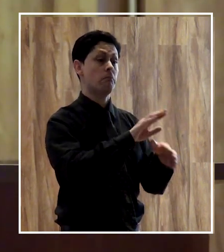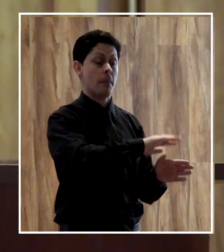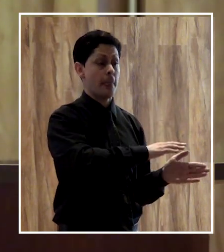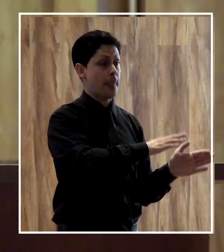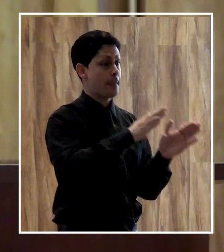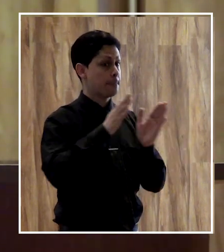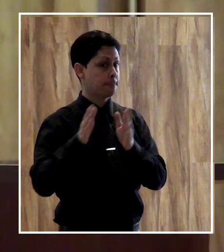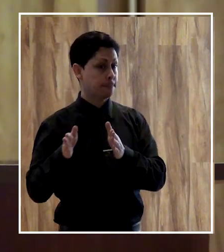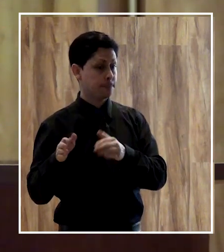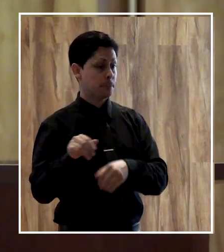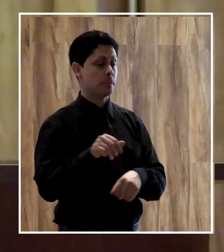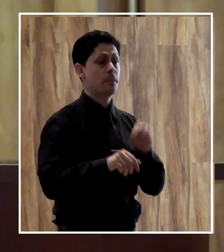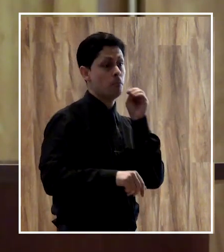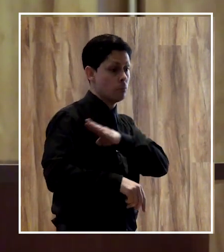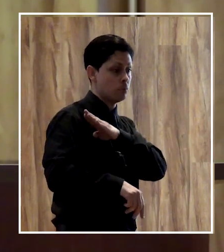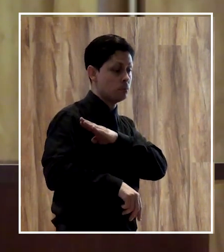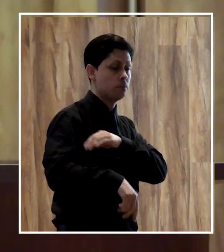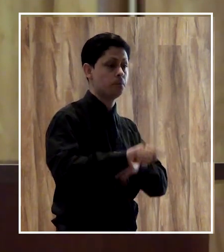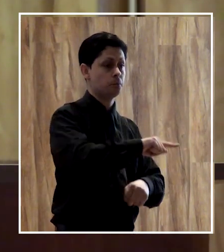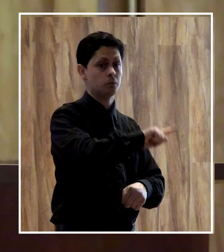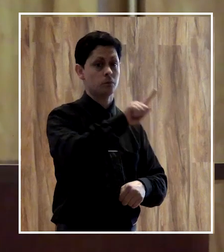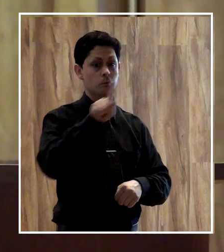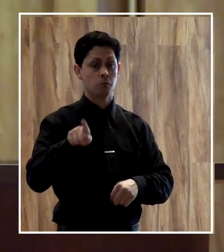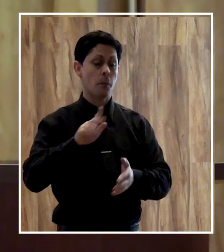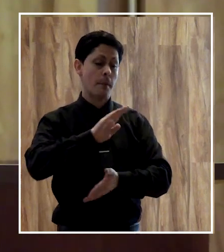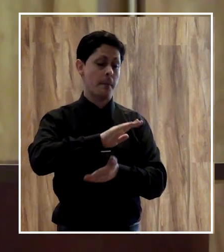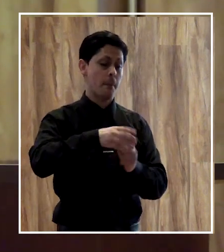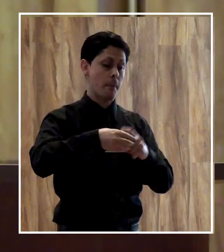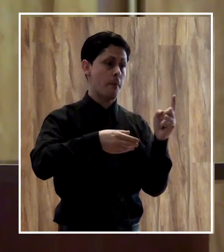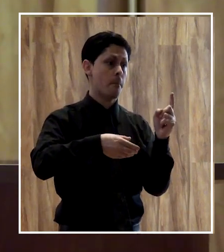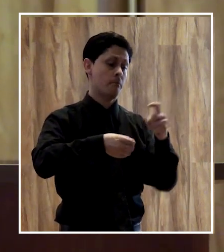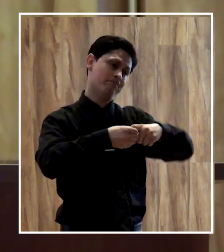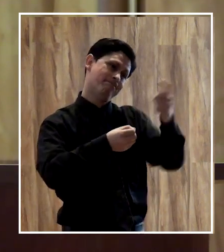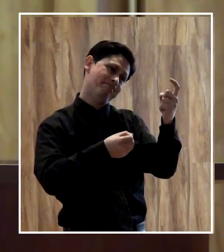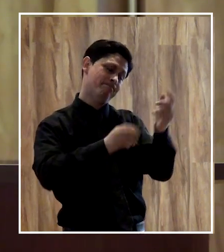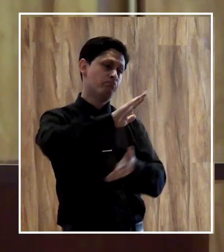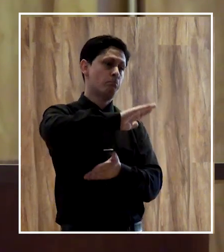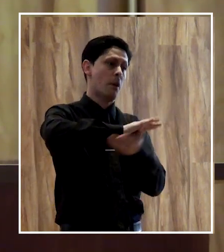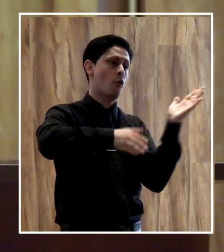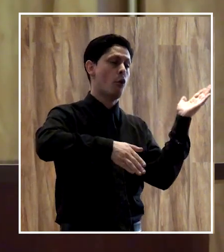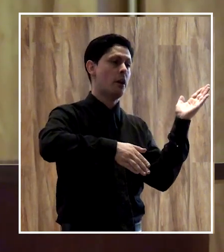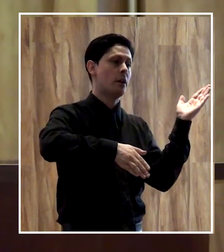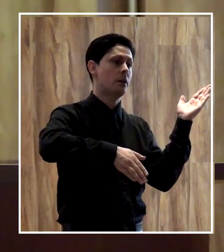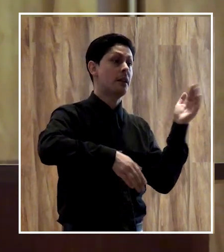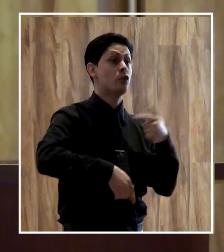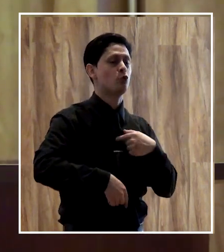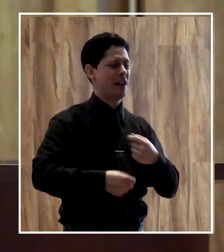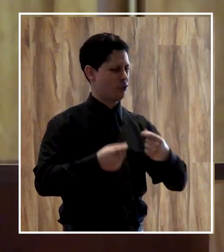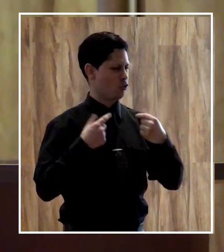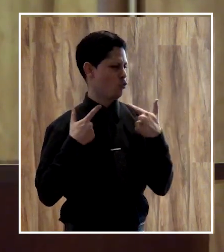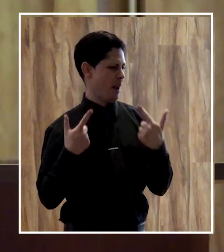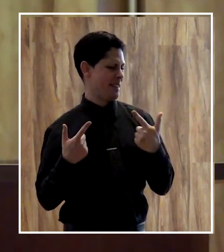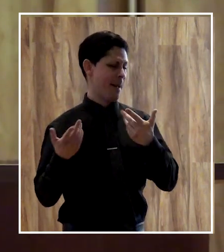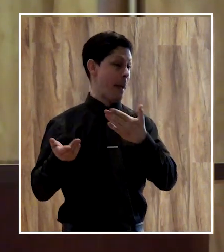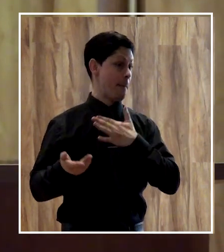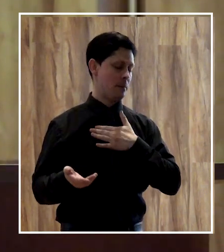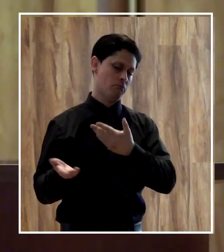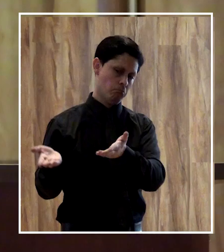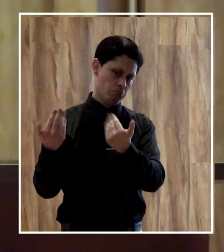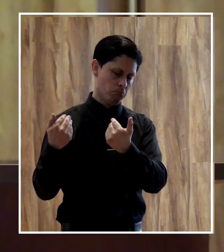y de inmediato, al irme, tuve la suerte de ser